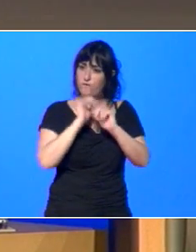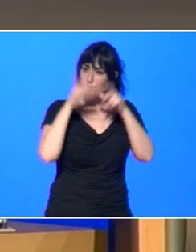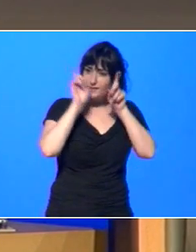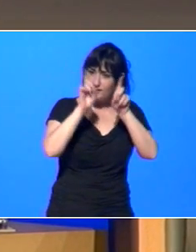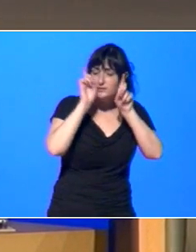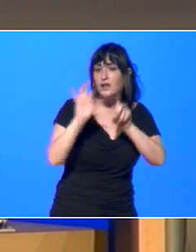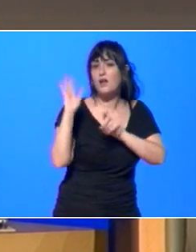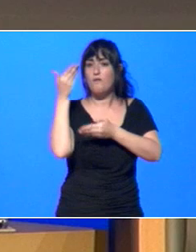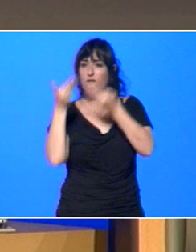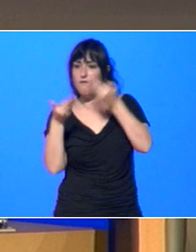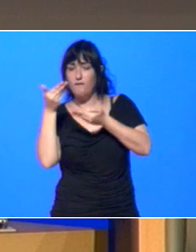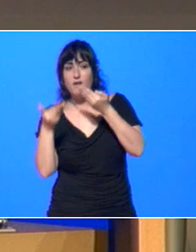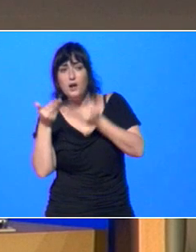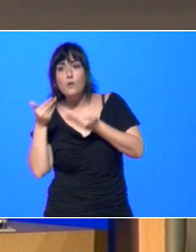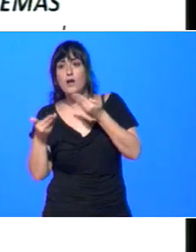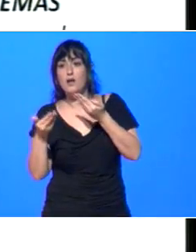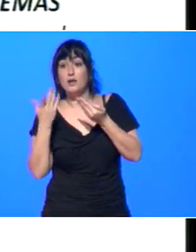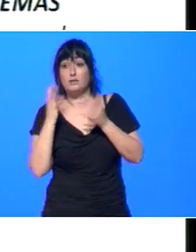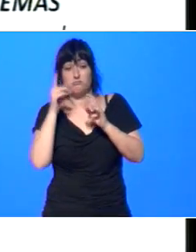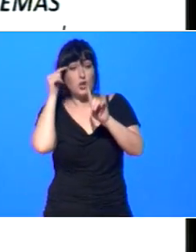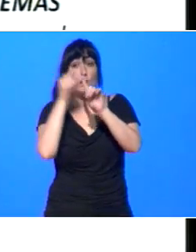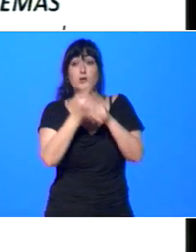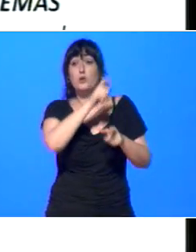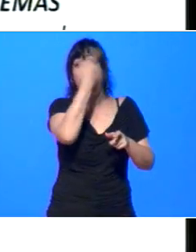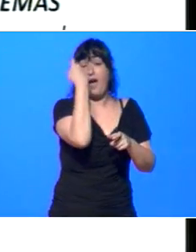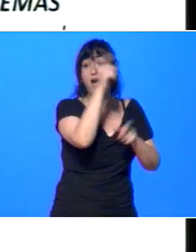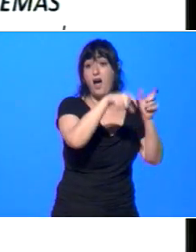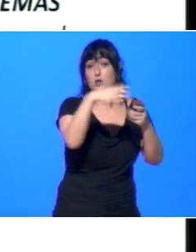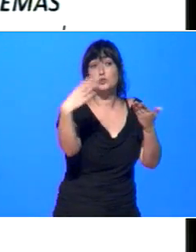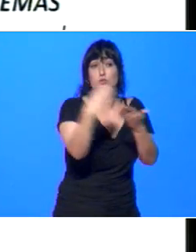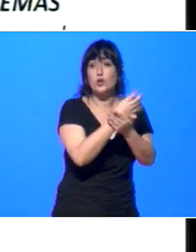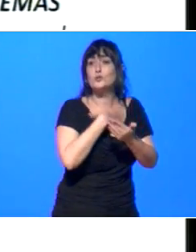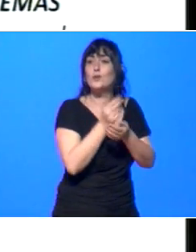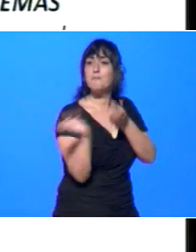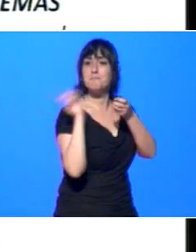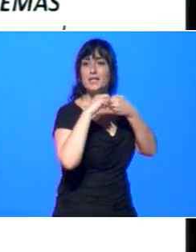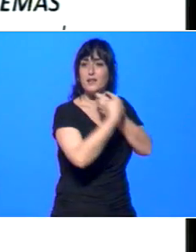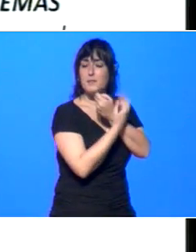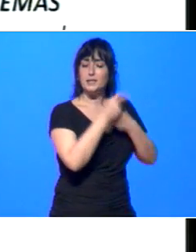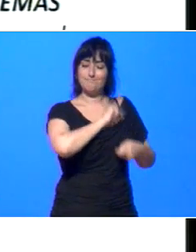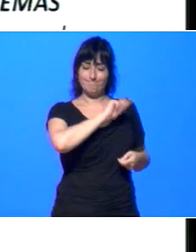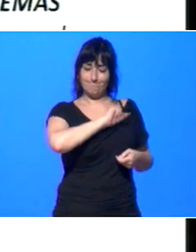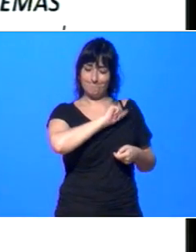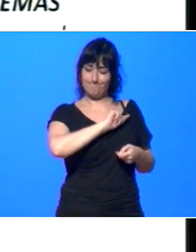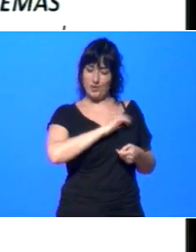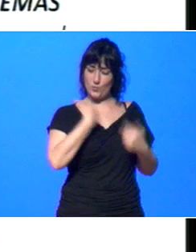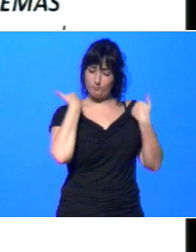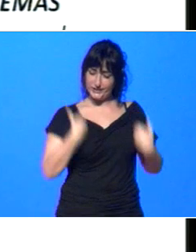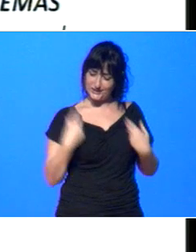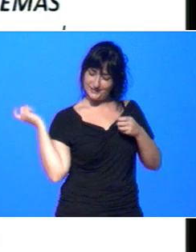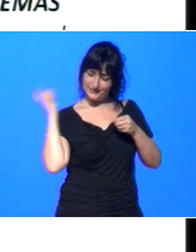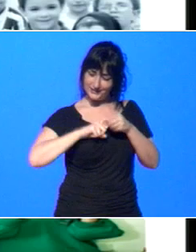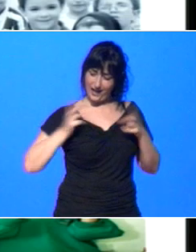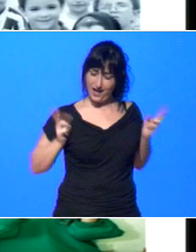todos los alumnos y alumnas puedan estar, participar y sentirse miembros activos y, por lo tanto, que se